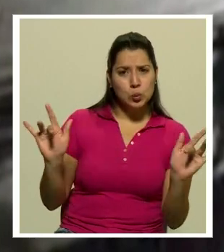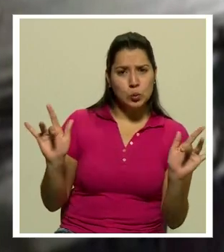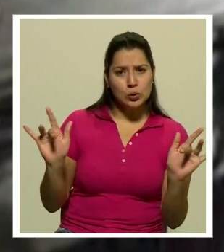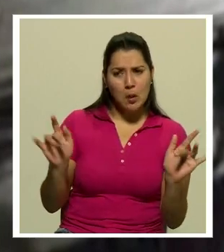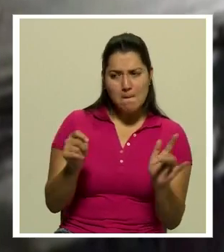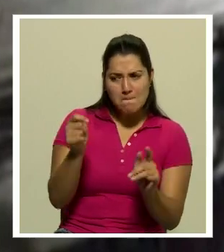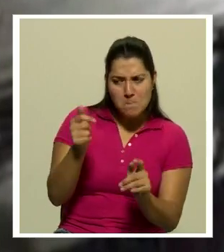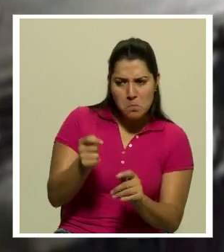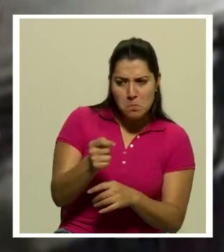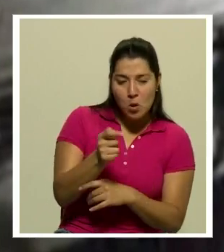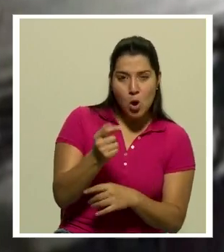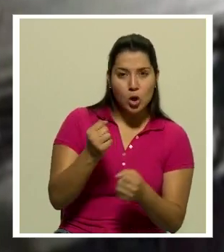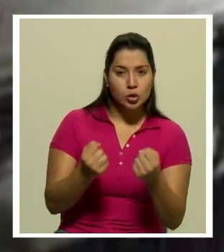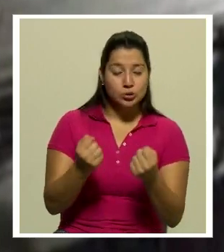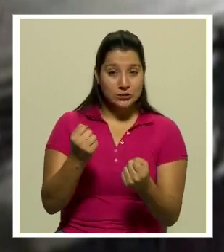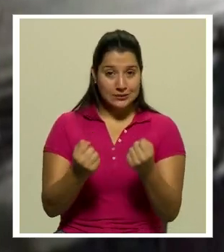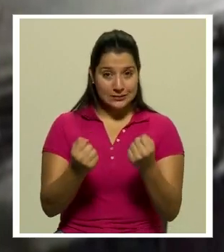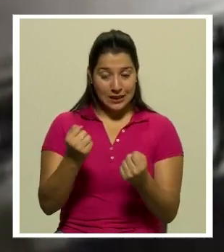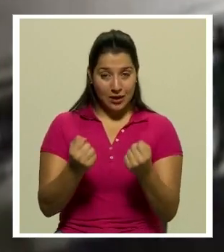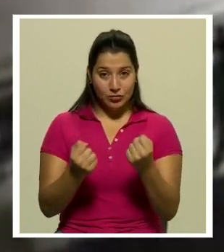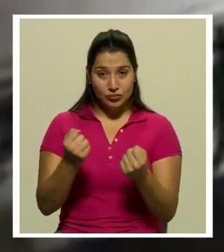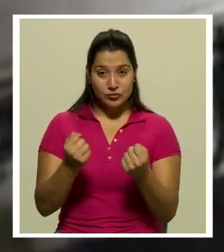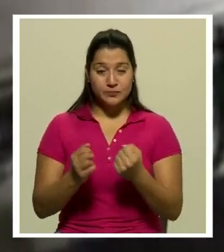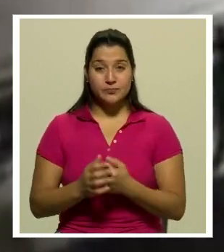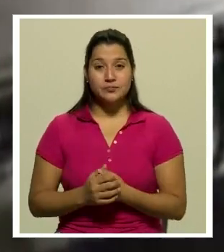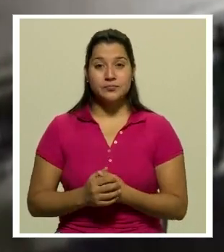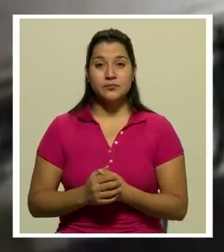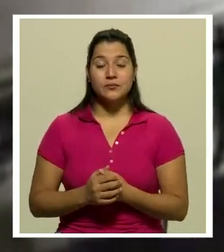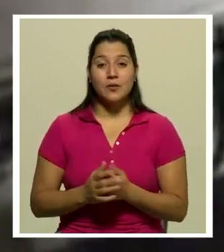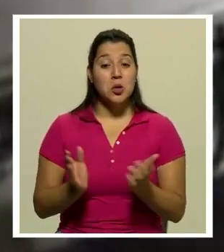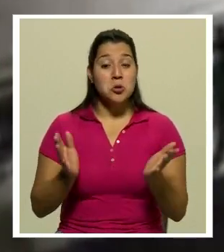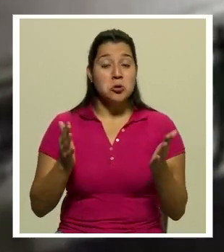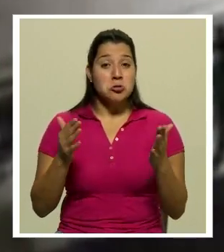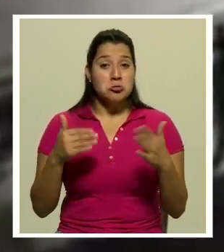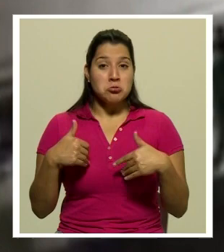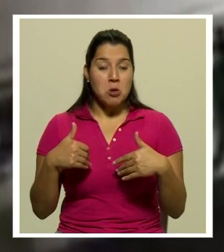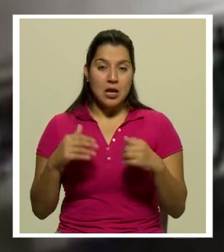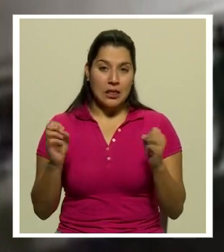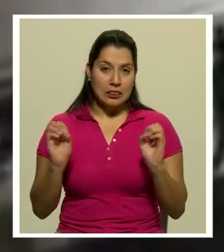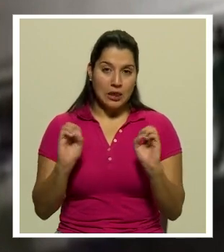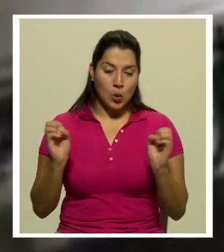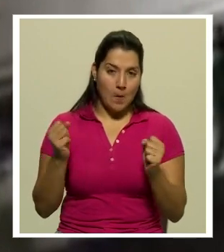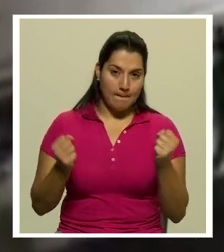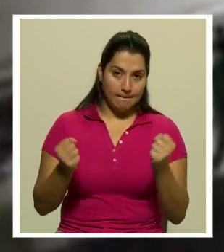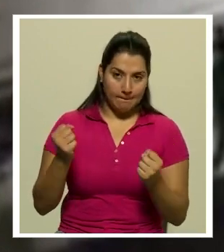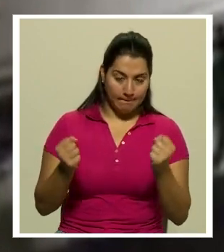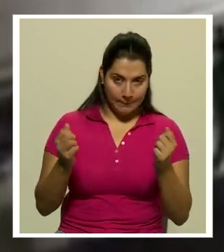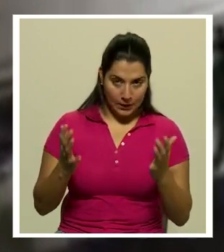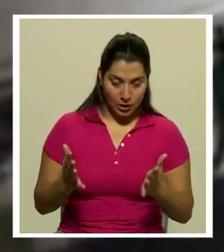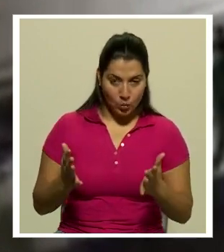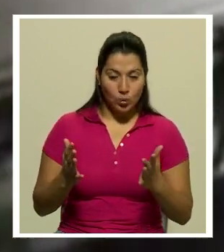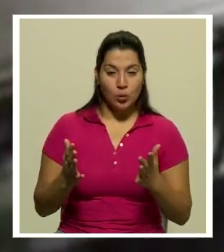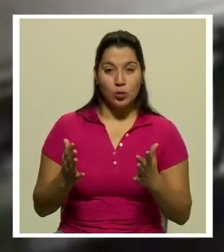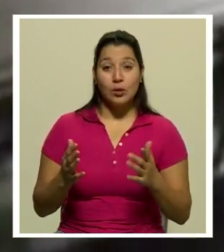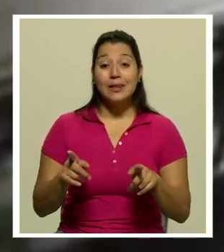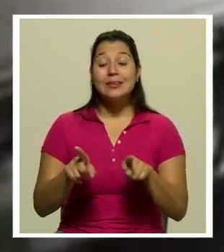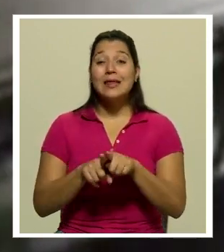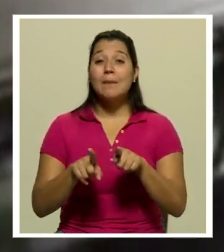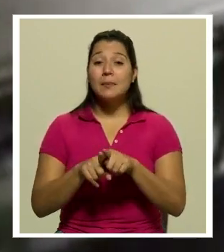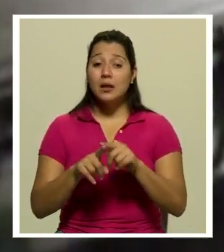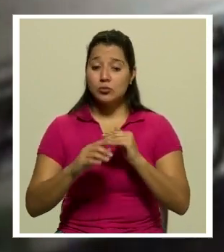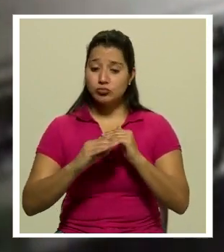muy pocos vehículos circulando, en realidad no hay ningún vehículo circulando, la superficie